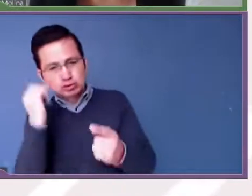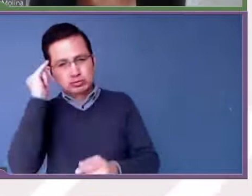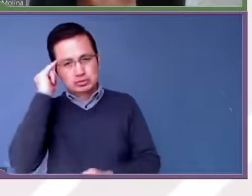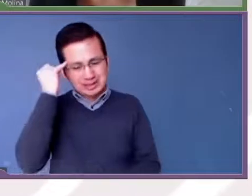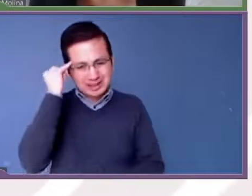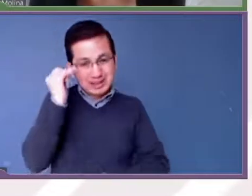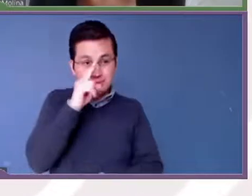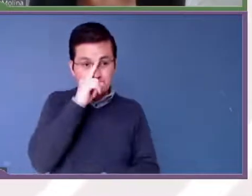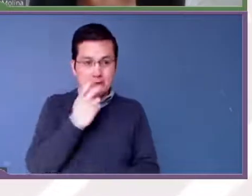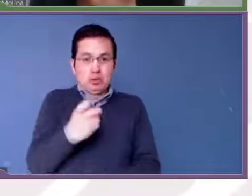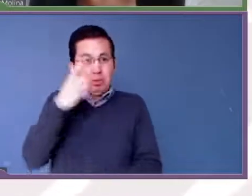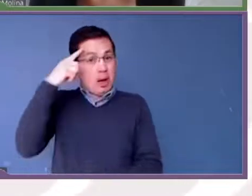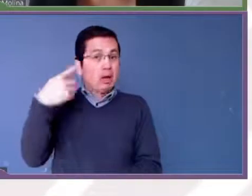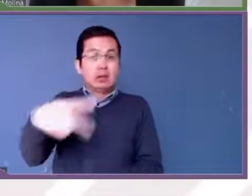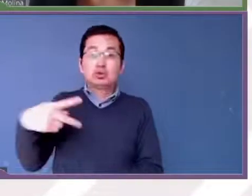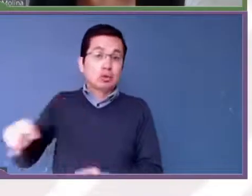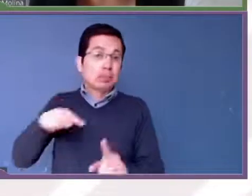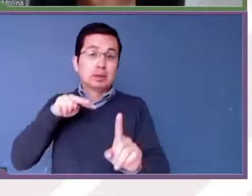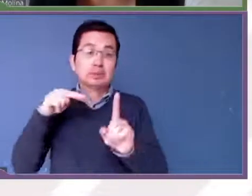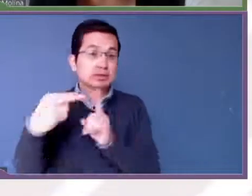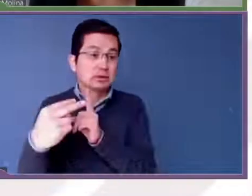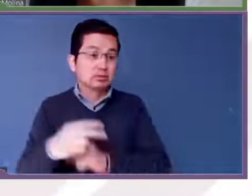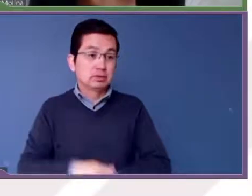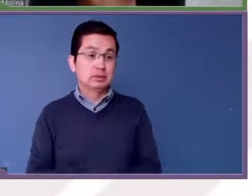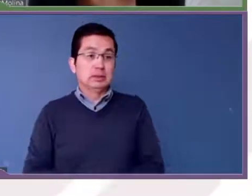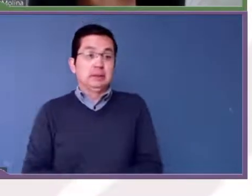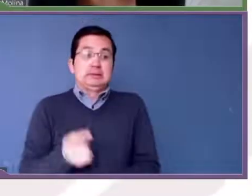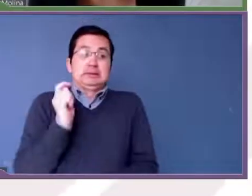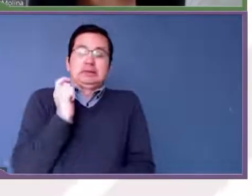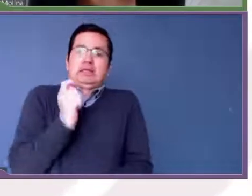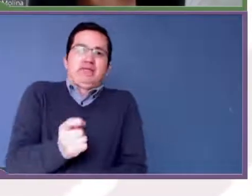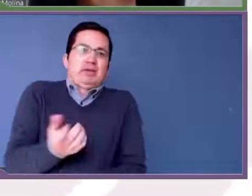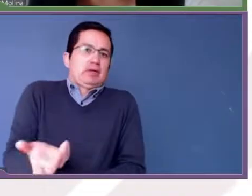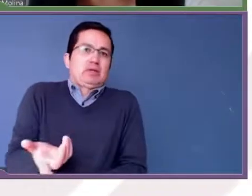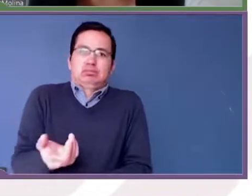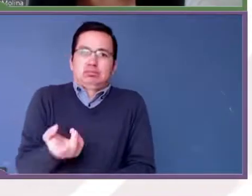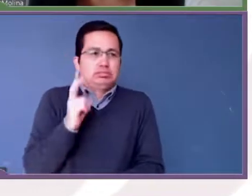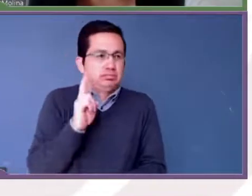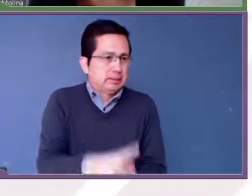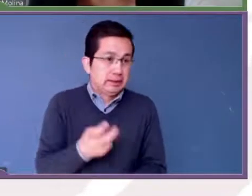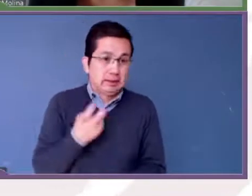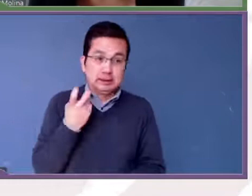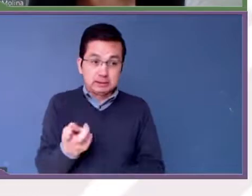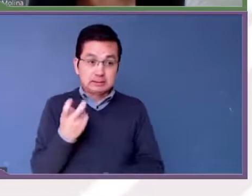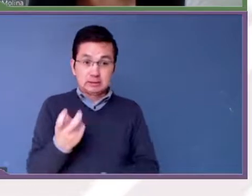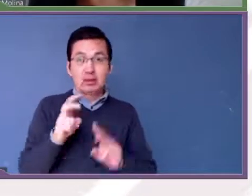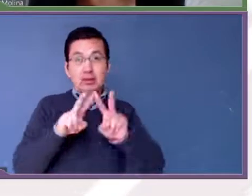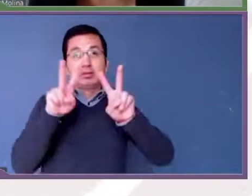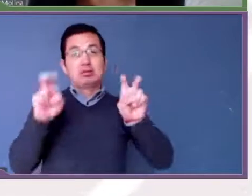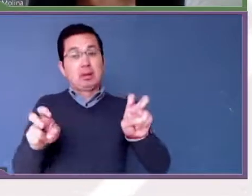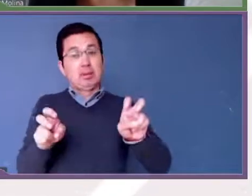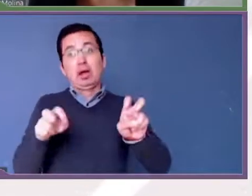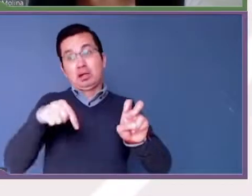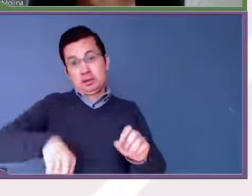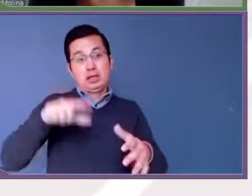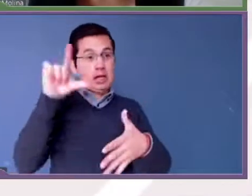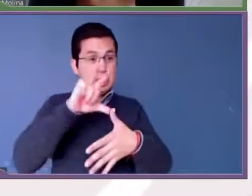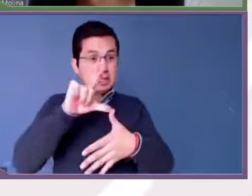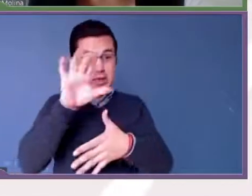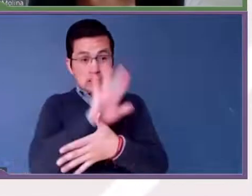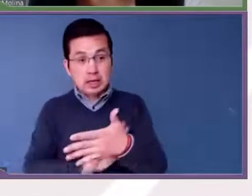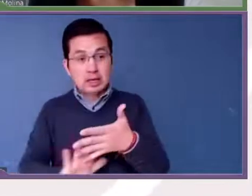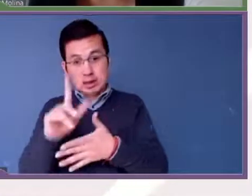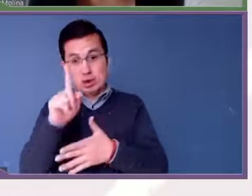percepción, entonces eso lo que significa es que estamos pues frente al tema que es muy, complejo en América Latina y muy